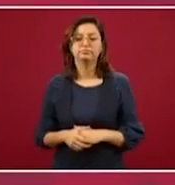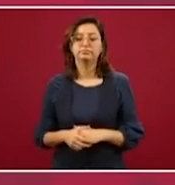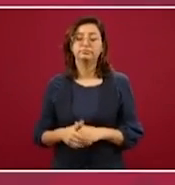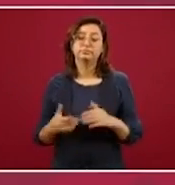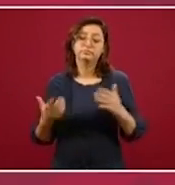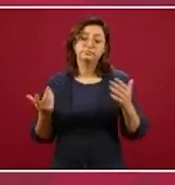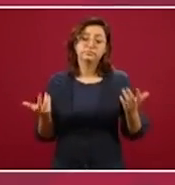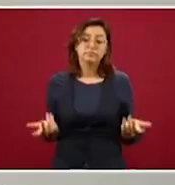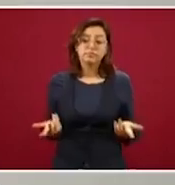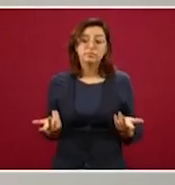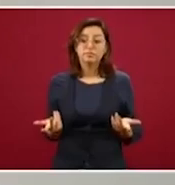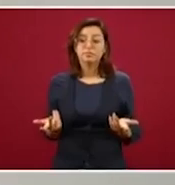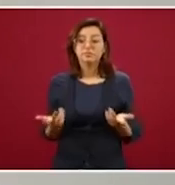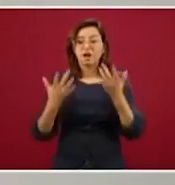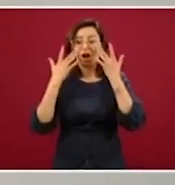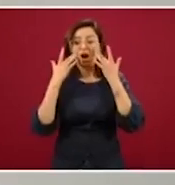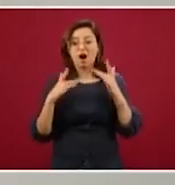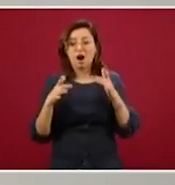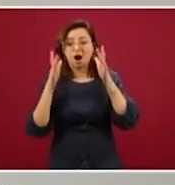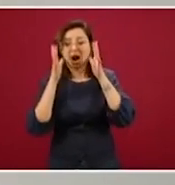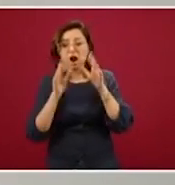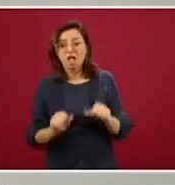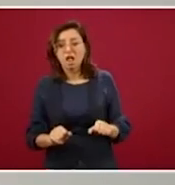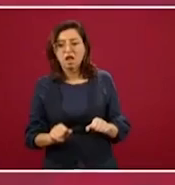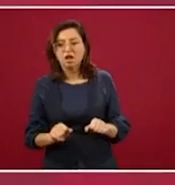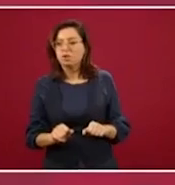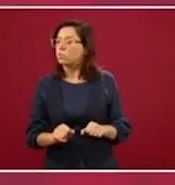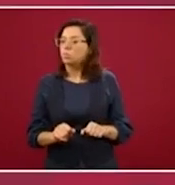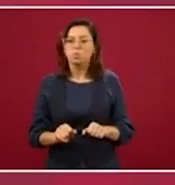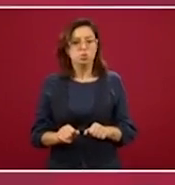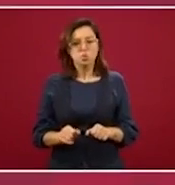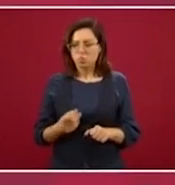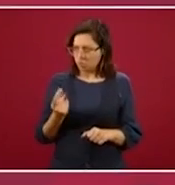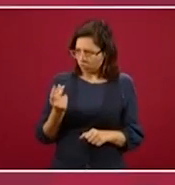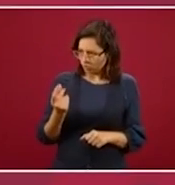Entonces, que no pierdan el tiempo,